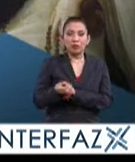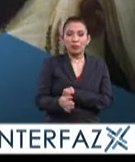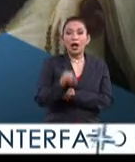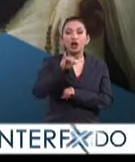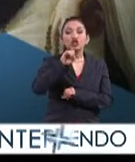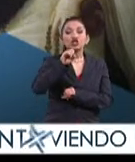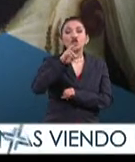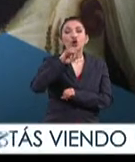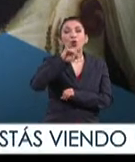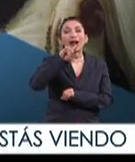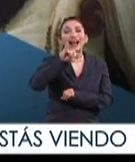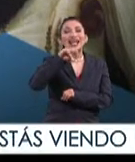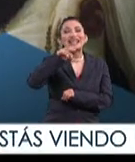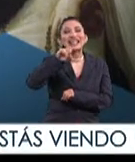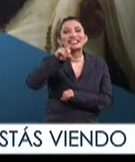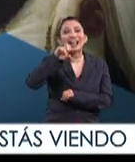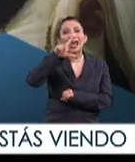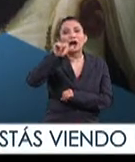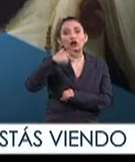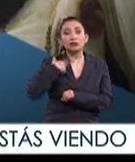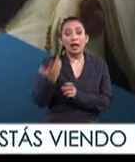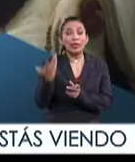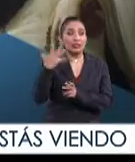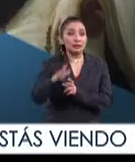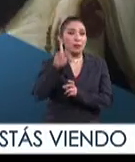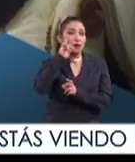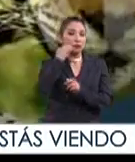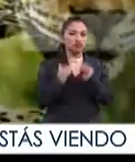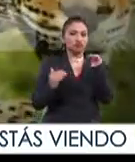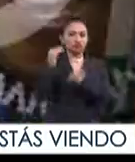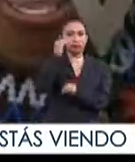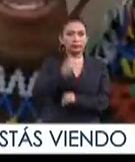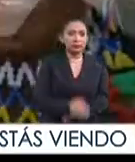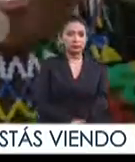conocida como Sor Juana Inés de la Cruz, la 10ª musa.